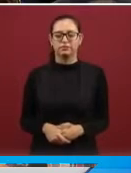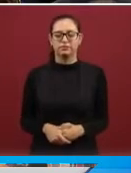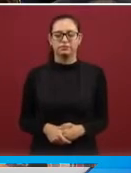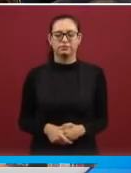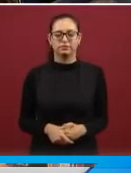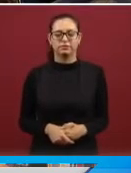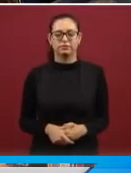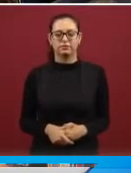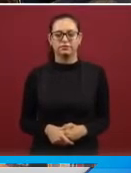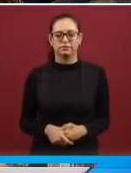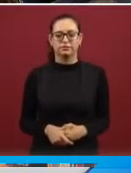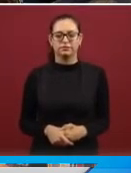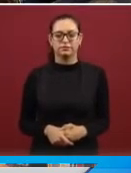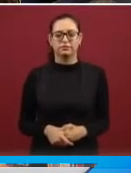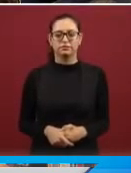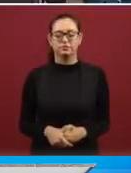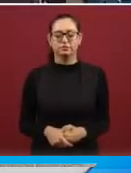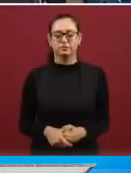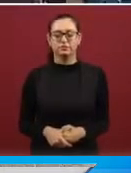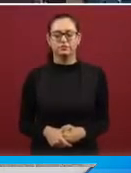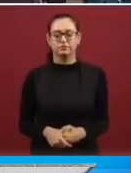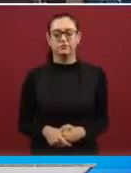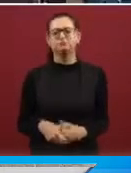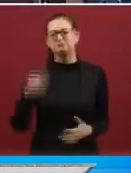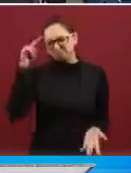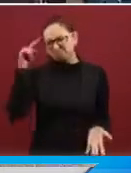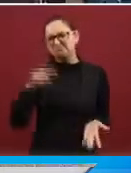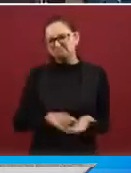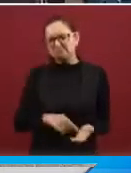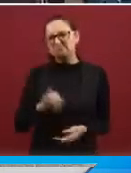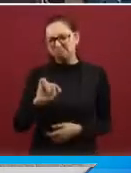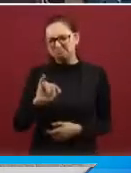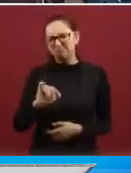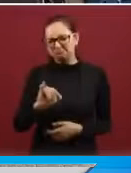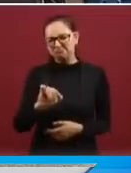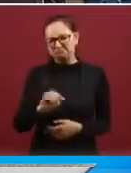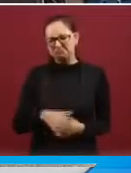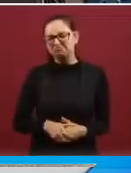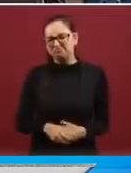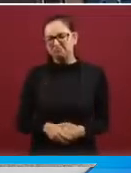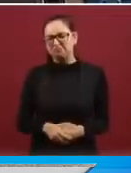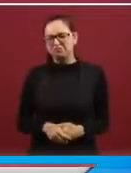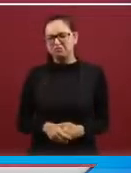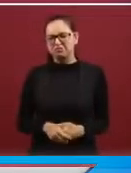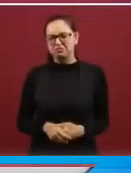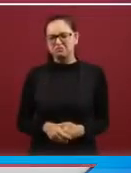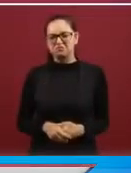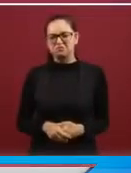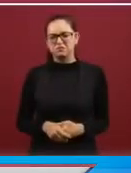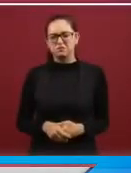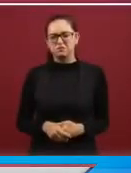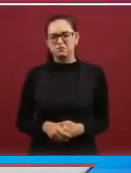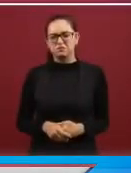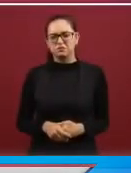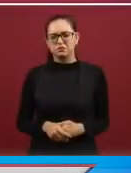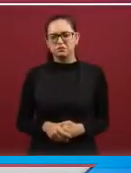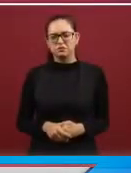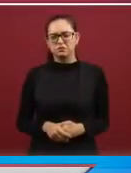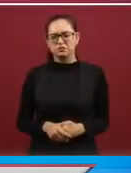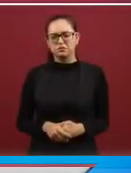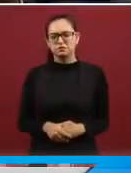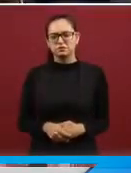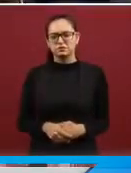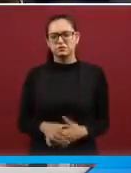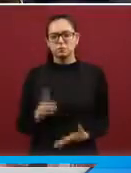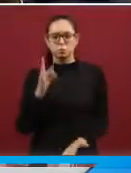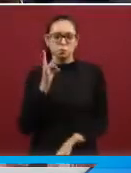una empresa de telecomunicaciones del Estado, la que tendrá como objetivo principal garantizar la conectividad en todo el país con Internet y telefonía. En